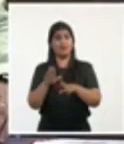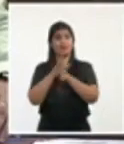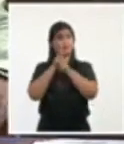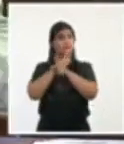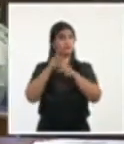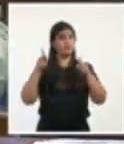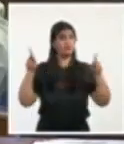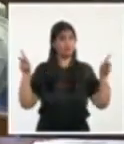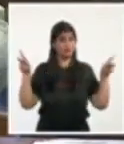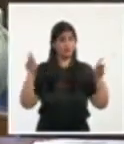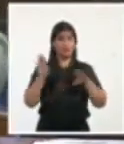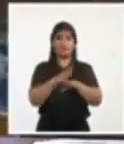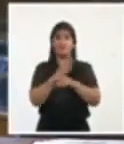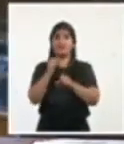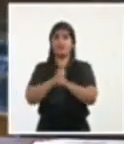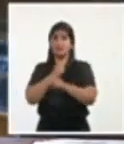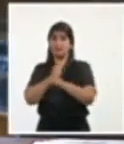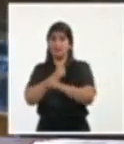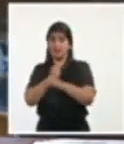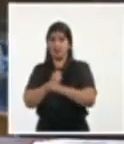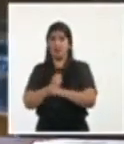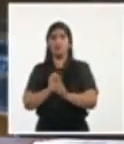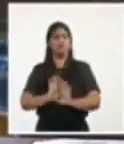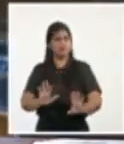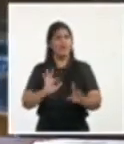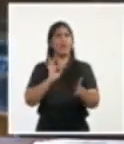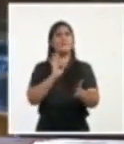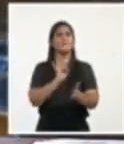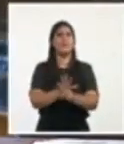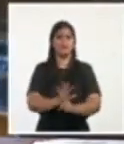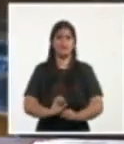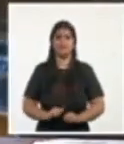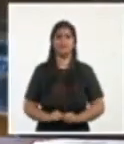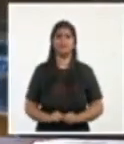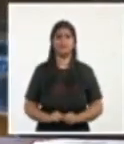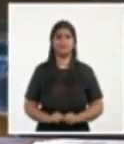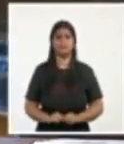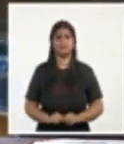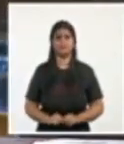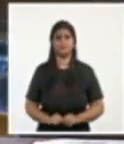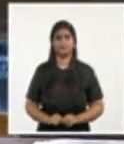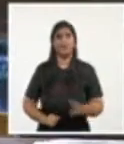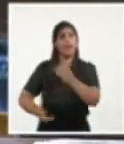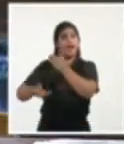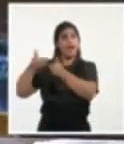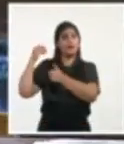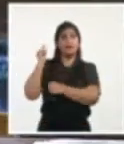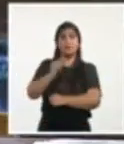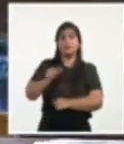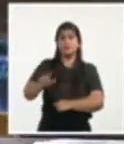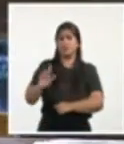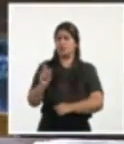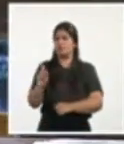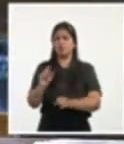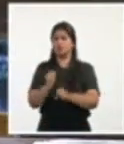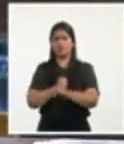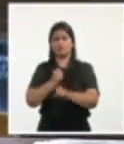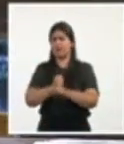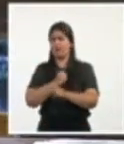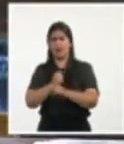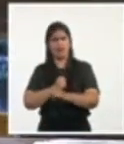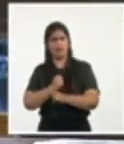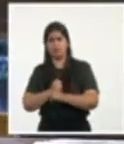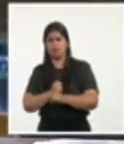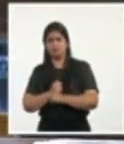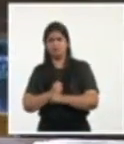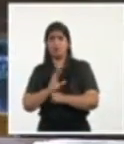también especialistas de experiencia en procesos de dirección en instituciones importantes de esta provincia.